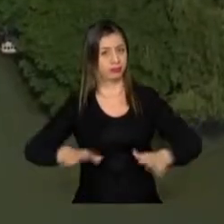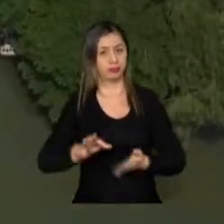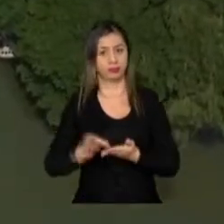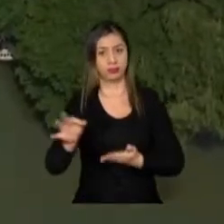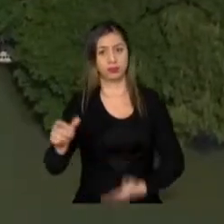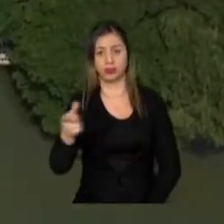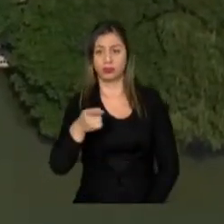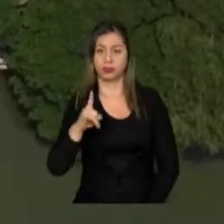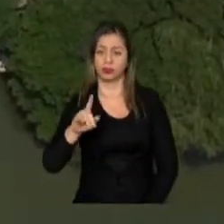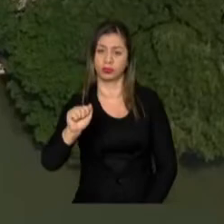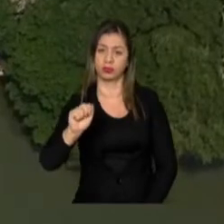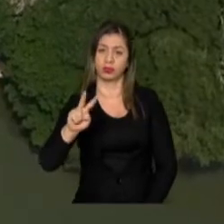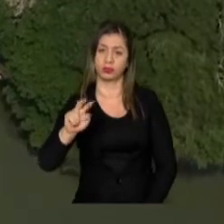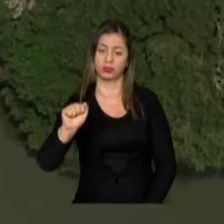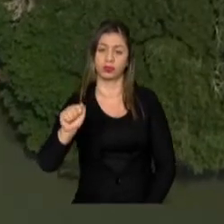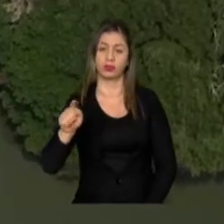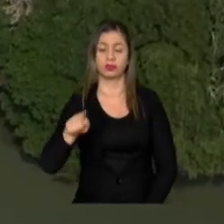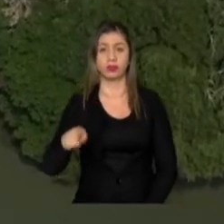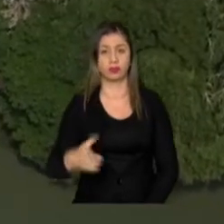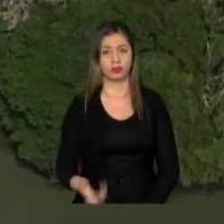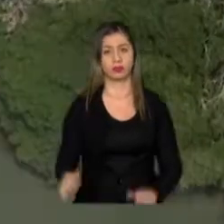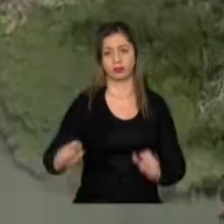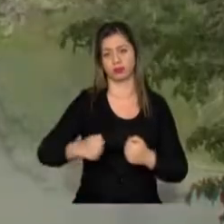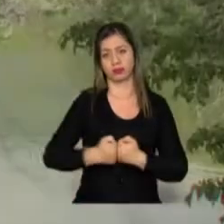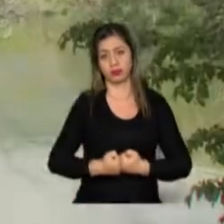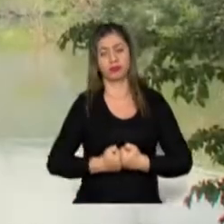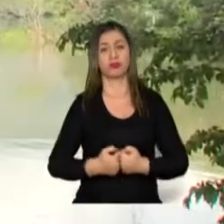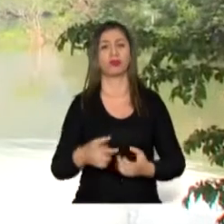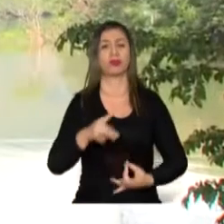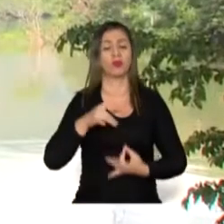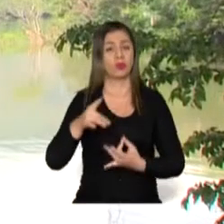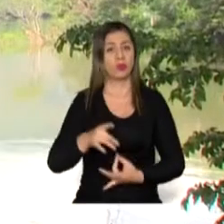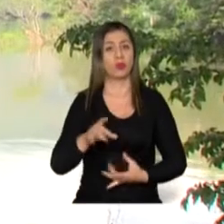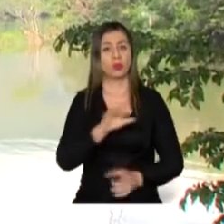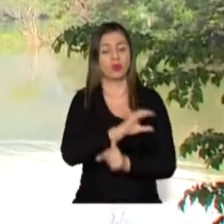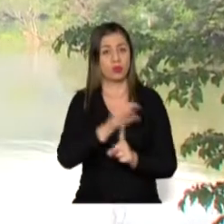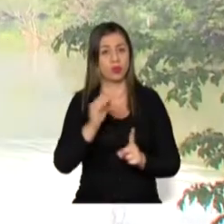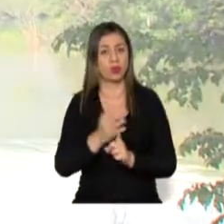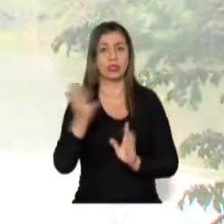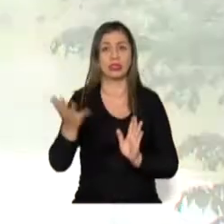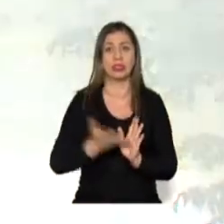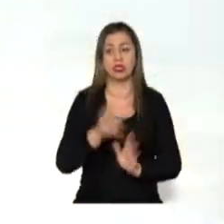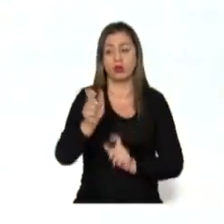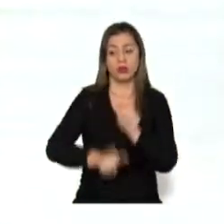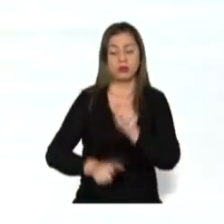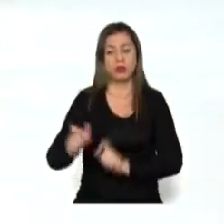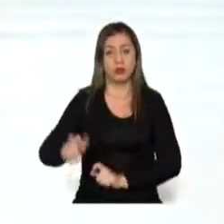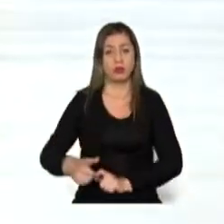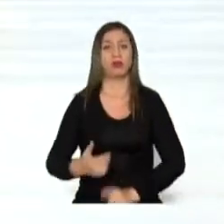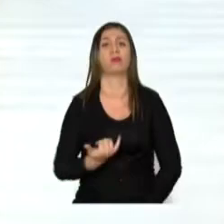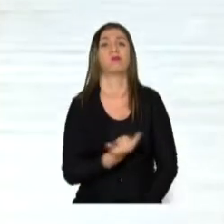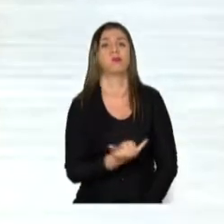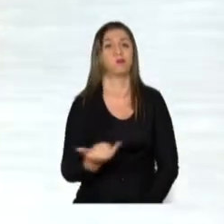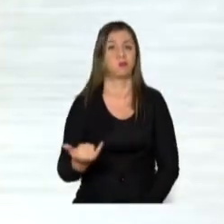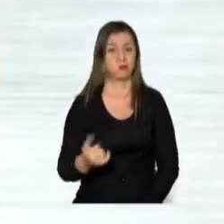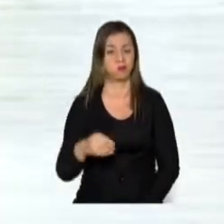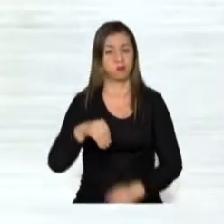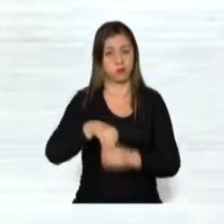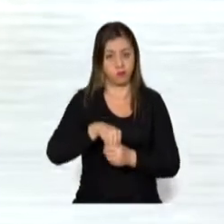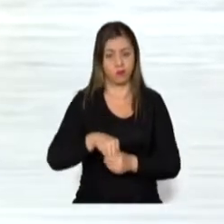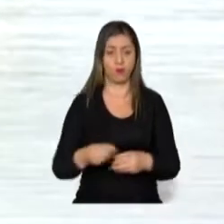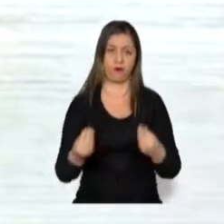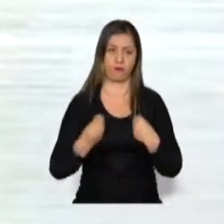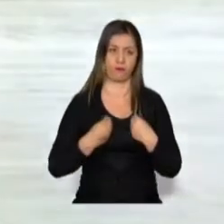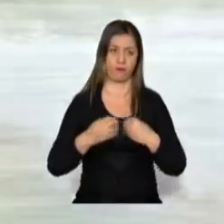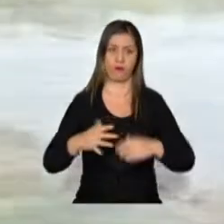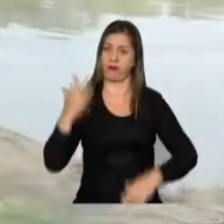de Guavas y un vínculo económico, cultural y hasta espiritual con cerca de 5.000 habitantes del corregimiento, sobre todo con esa población